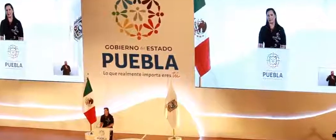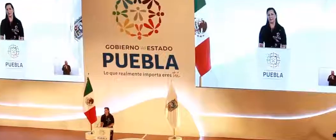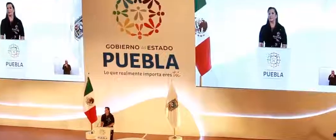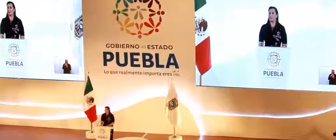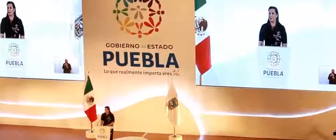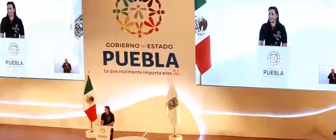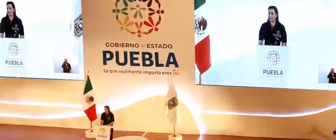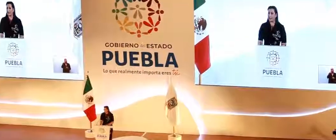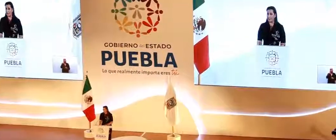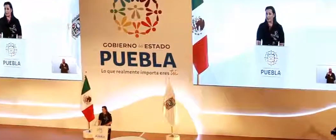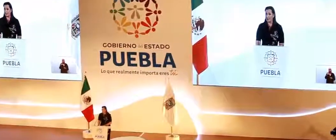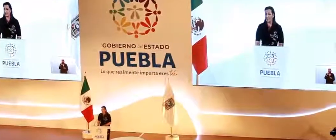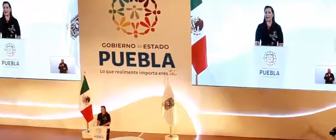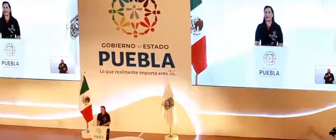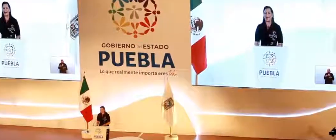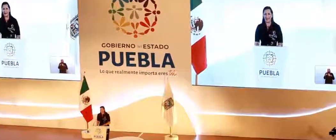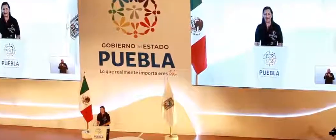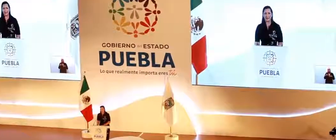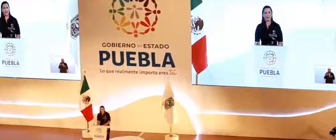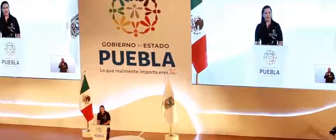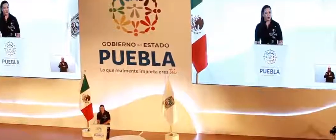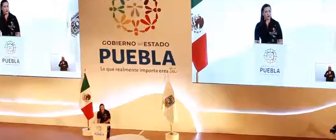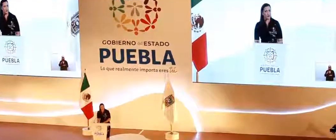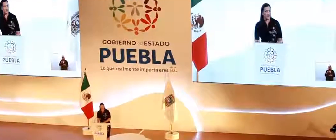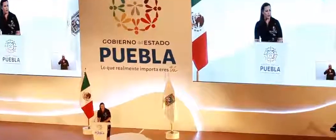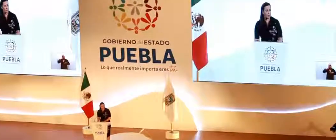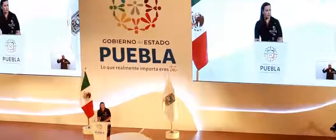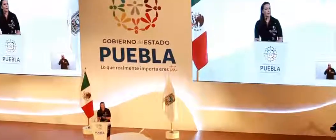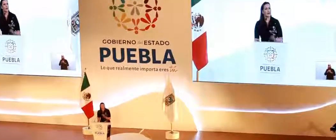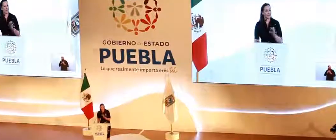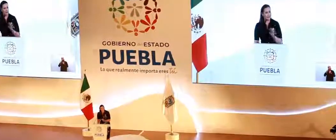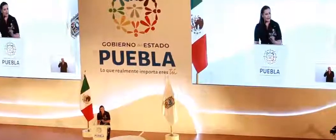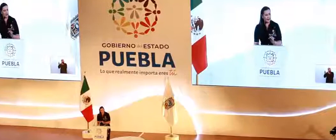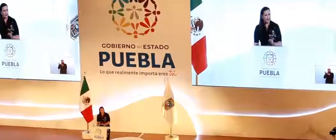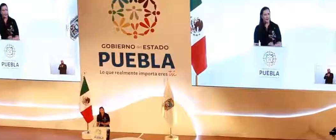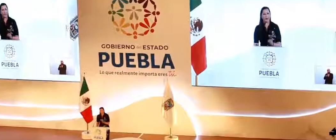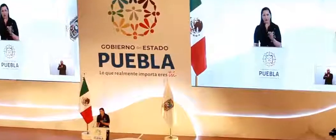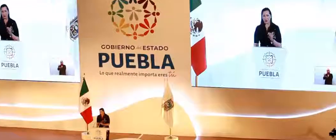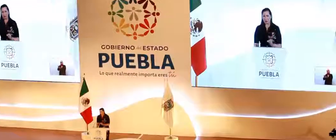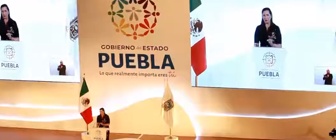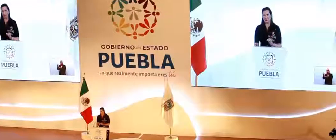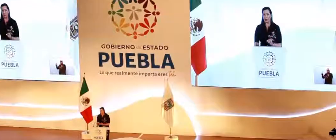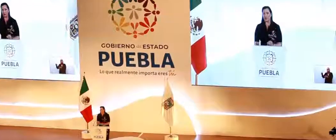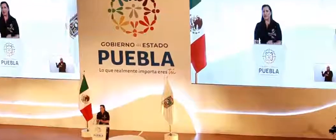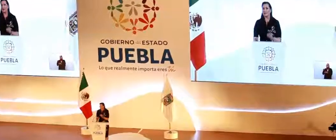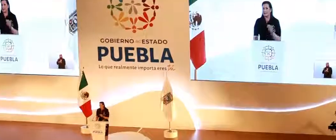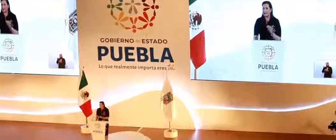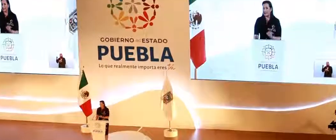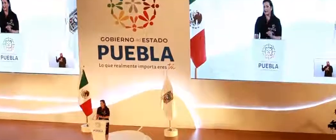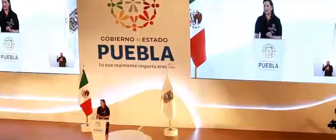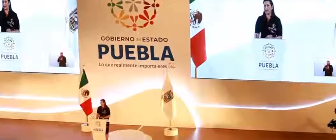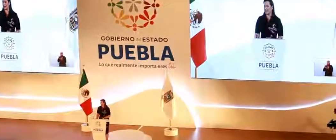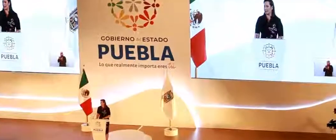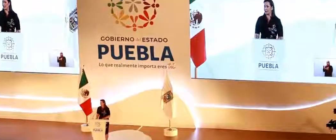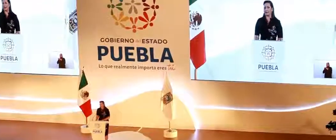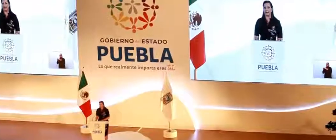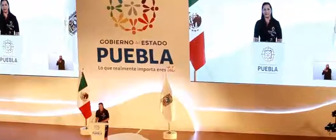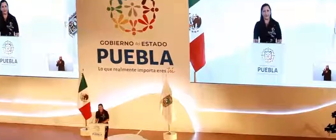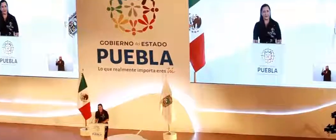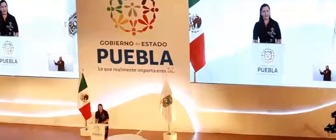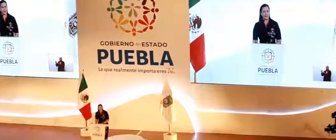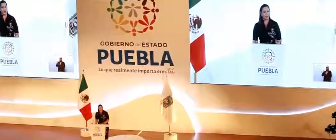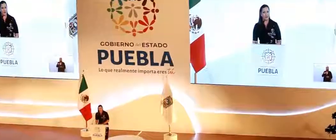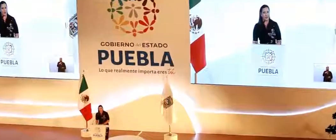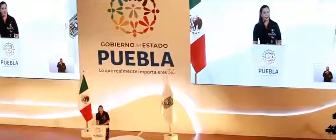criminales brain premier a quien hace bien su trabajo castigue a los corruptos se rigen por leyes